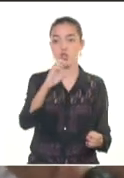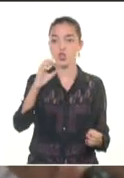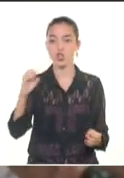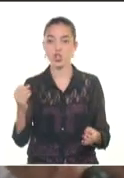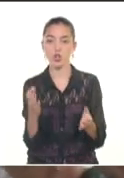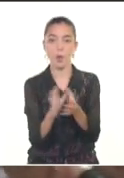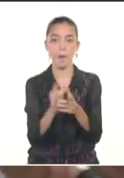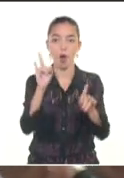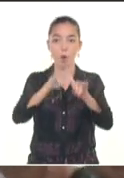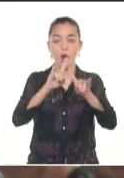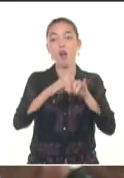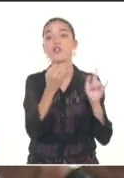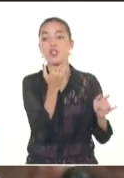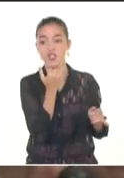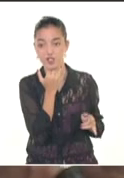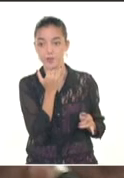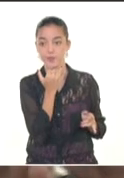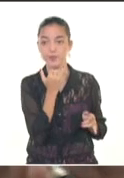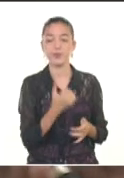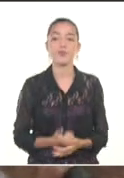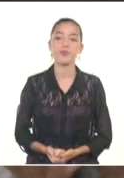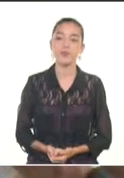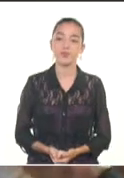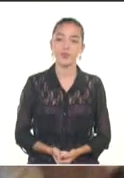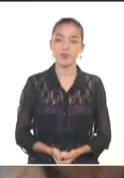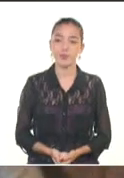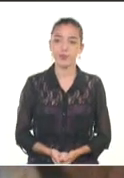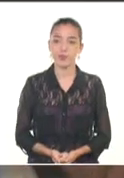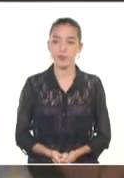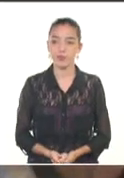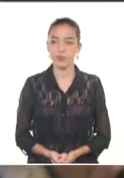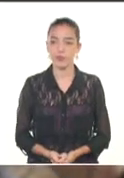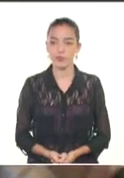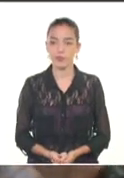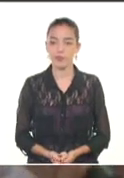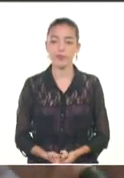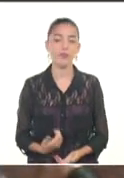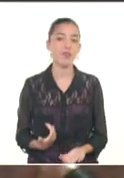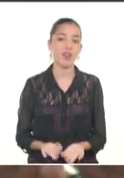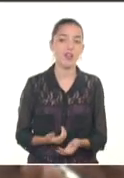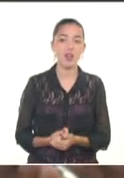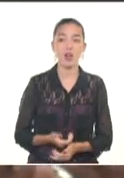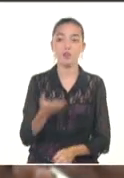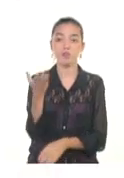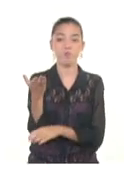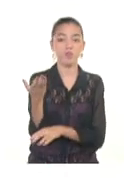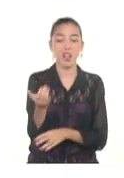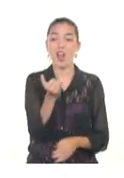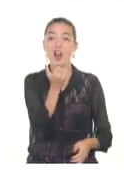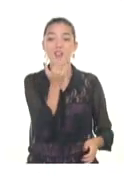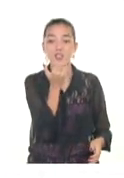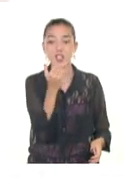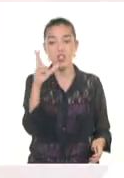muy grande para poder distribuir el combustible en todo el país, y se está haciendo y se está disminuyendo la indisponibilidad por esta causa.